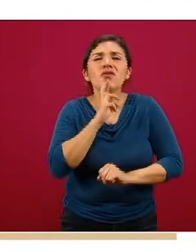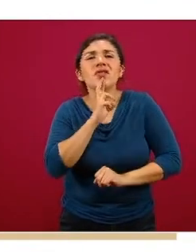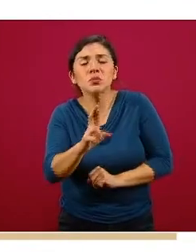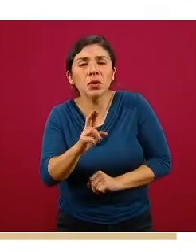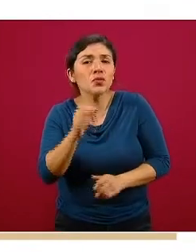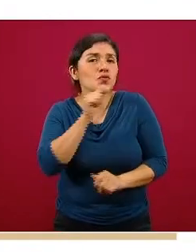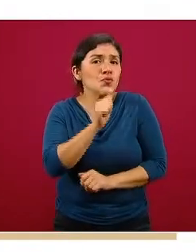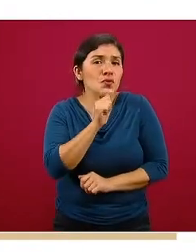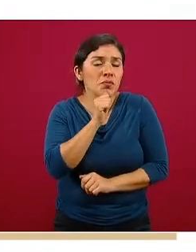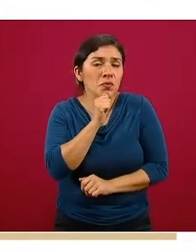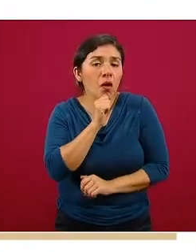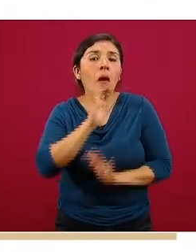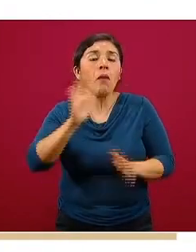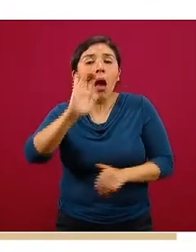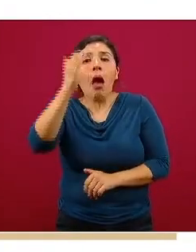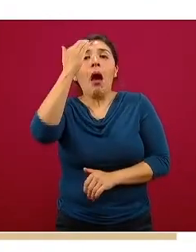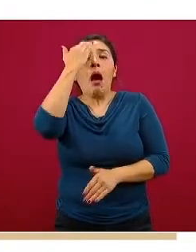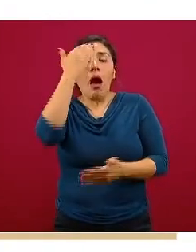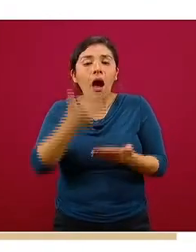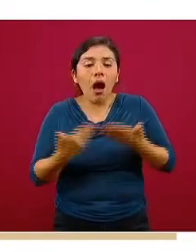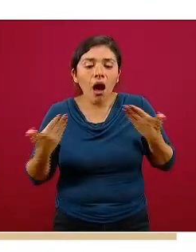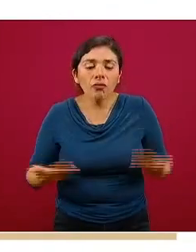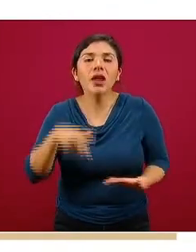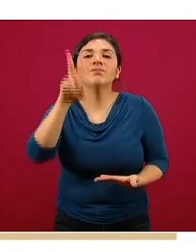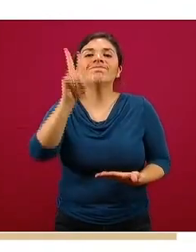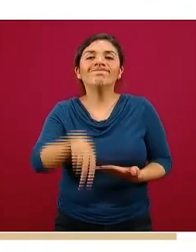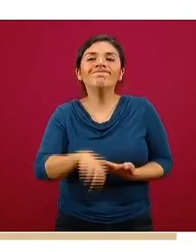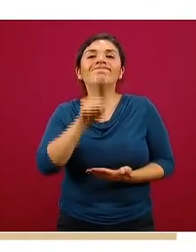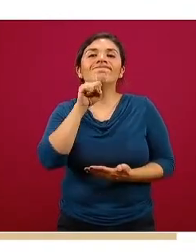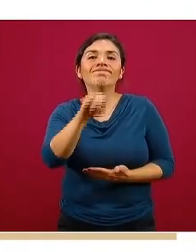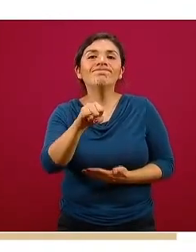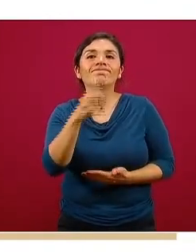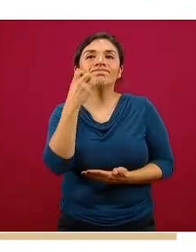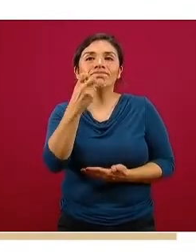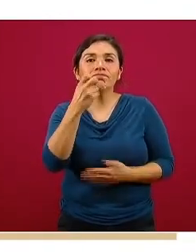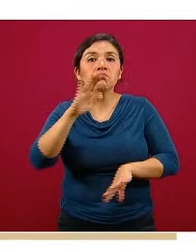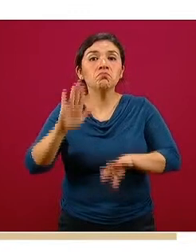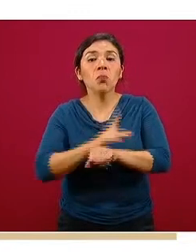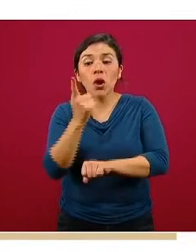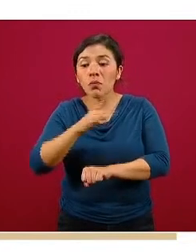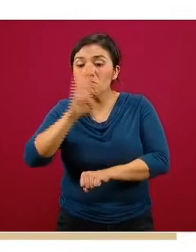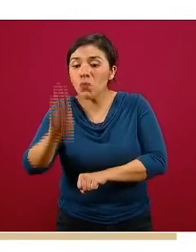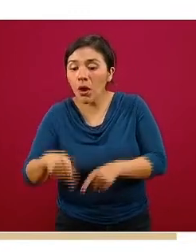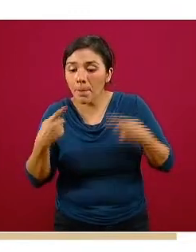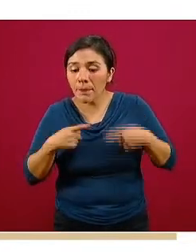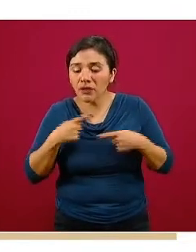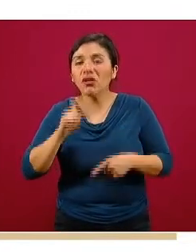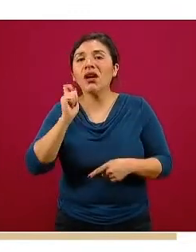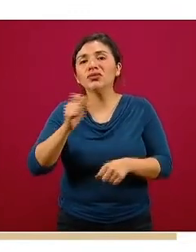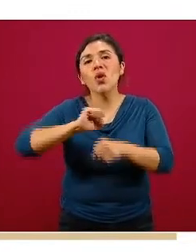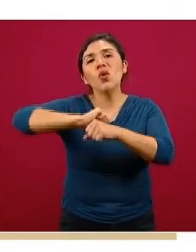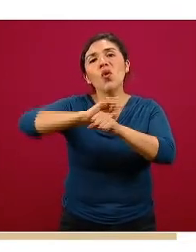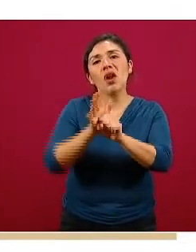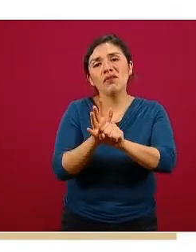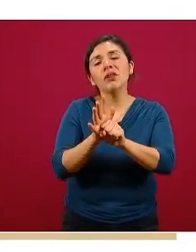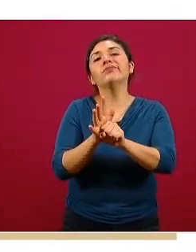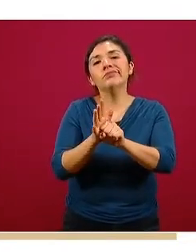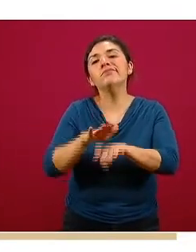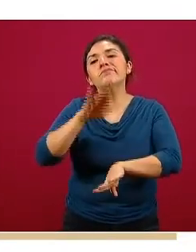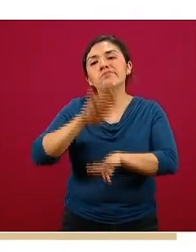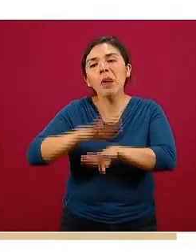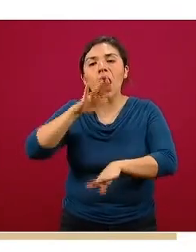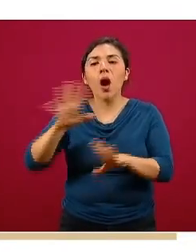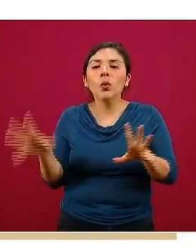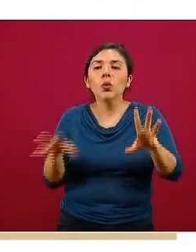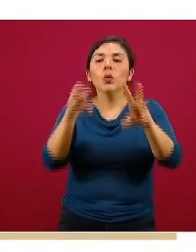dictaminación, estamos conociendo que efectivamente la causa por la que fallecieron fue COVID-19 y por lo tanto se